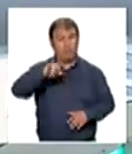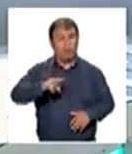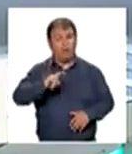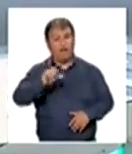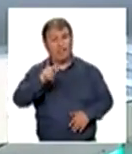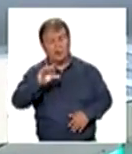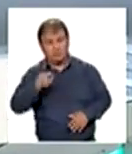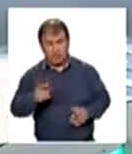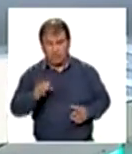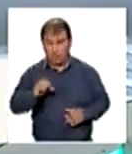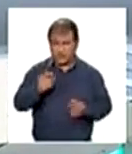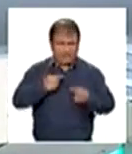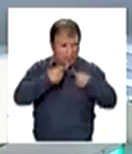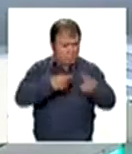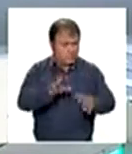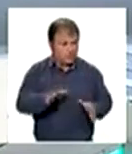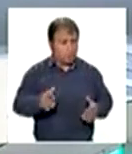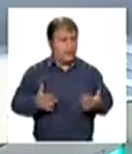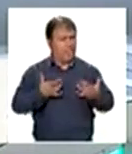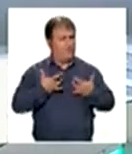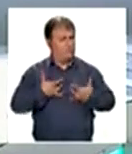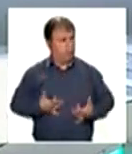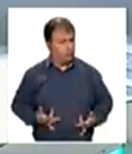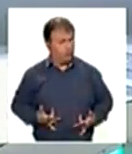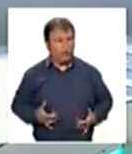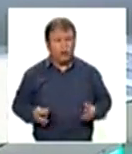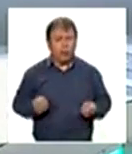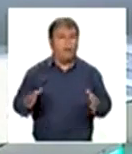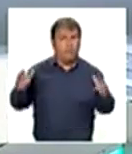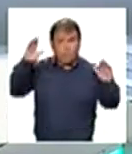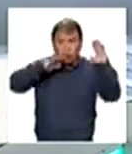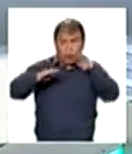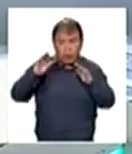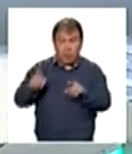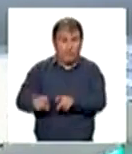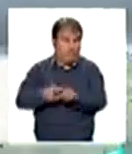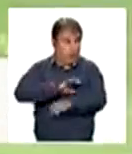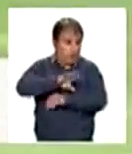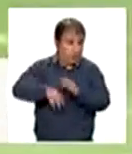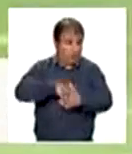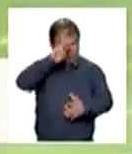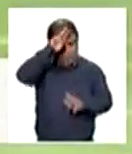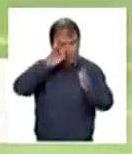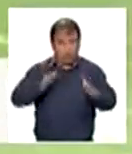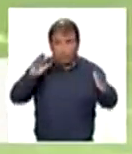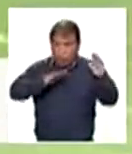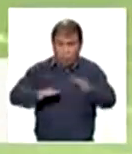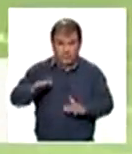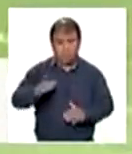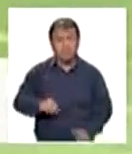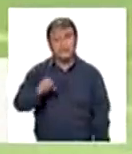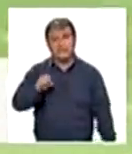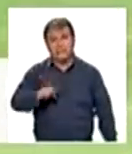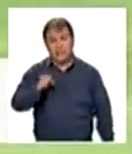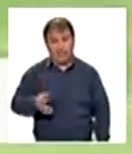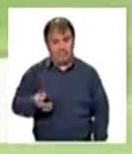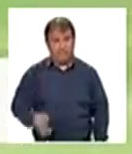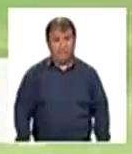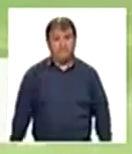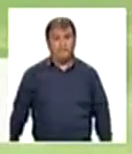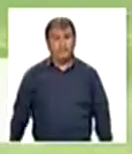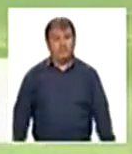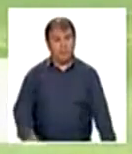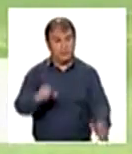¿Les ha comentado algo de ustedes? Debe ser triste, de tensión, como estamos todos los peruanos, evidentemente. Por supuesto.